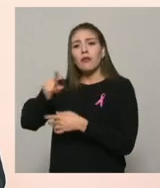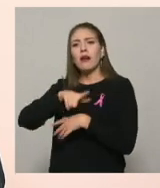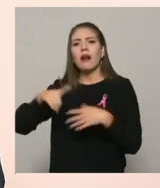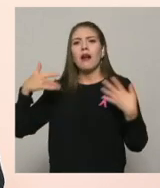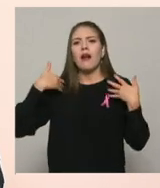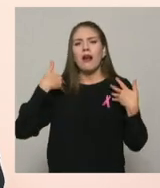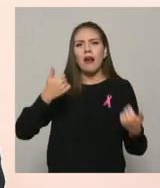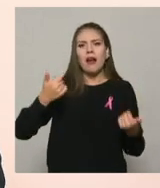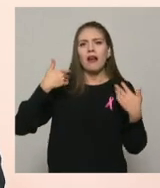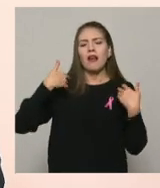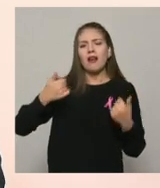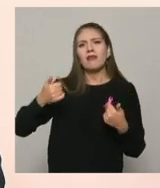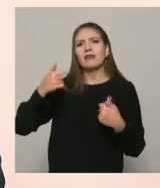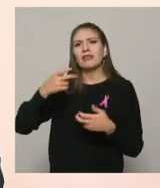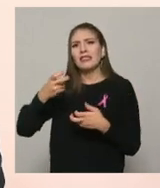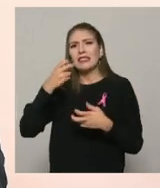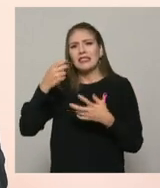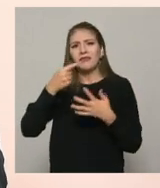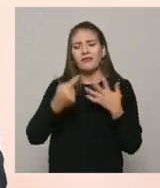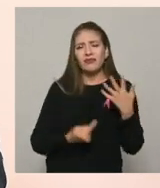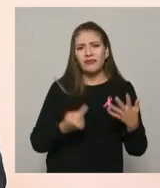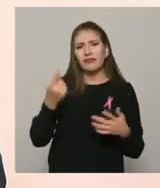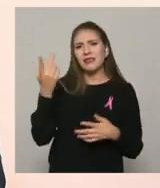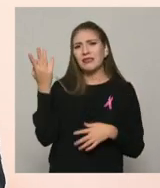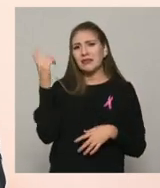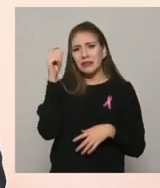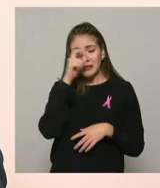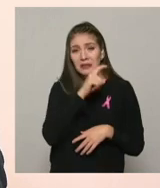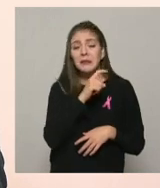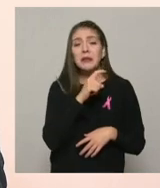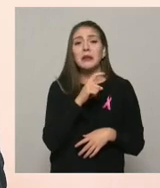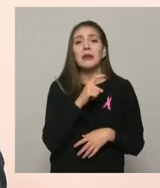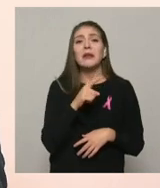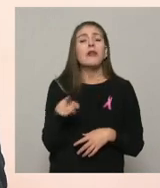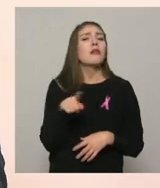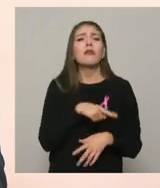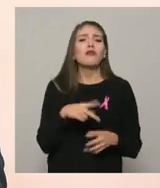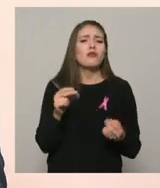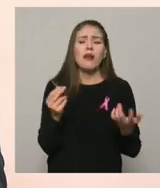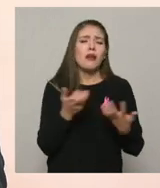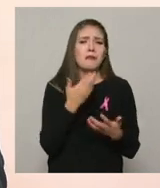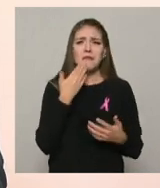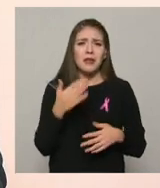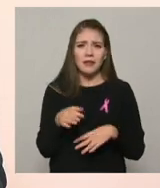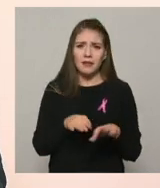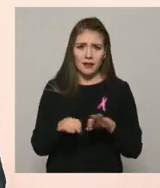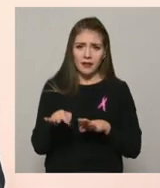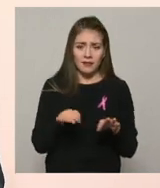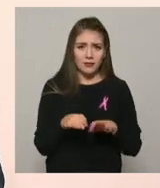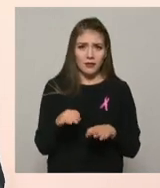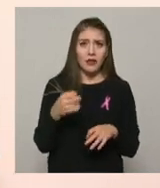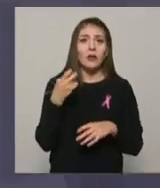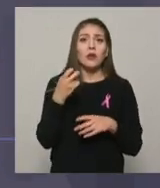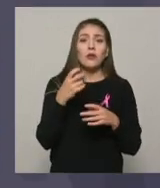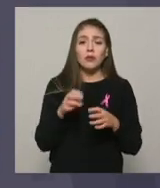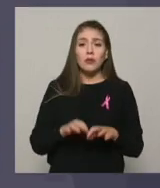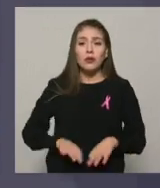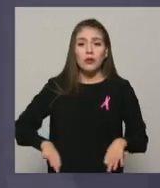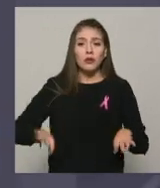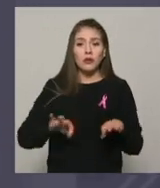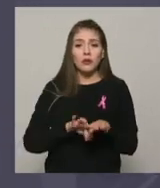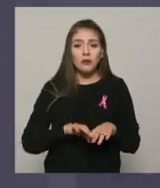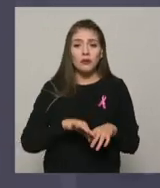esta complejidad, creo que estaremos fallando. Y de ahí la importancia de hacer trabajo